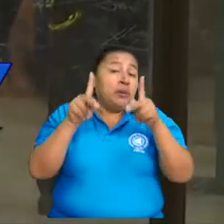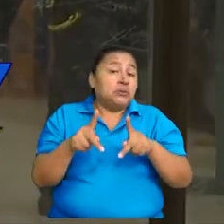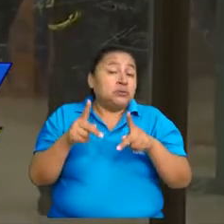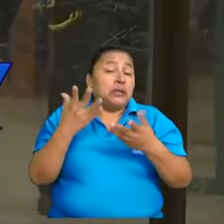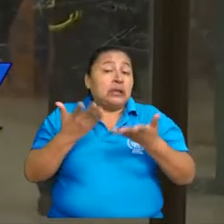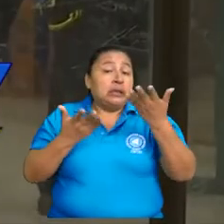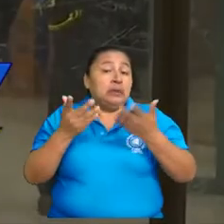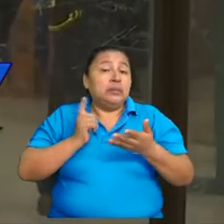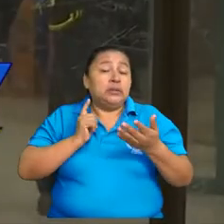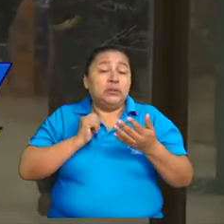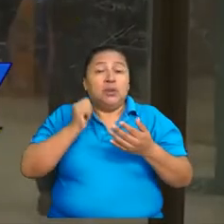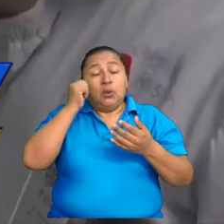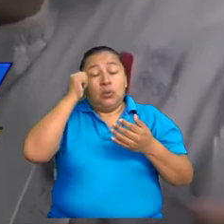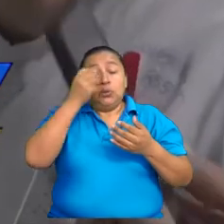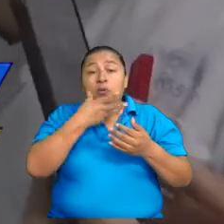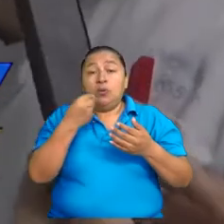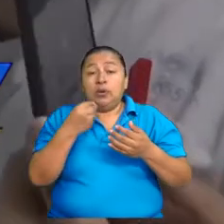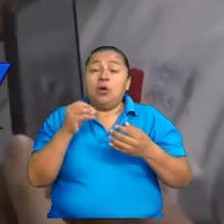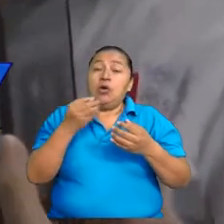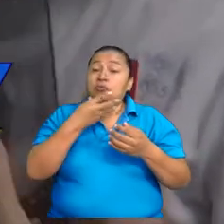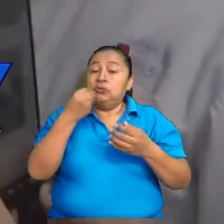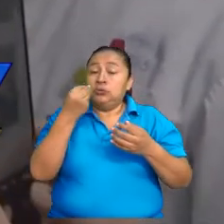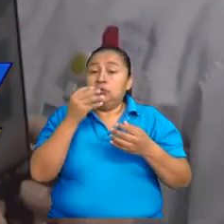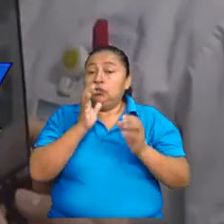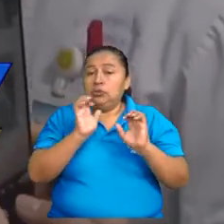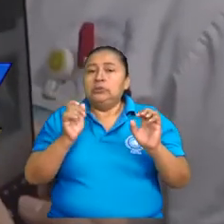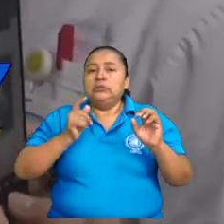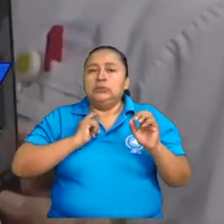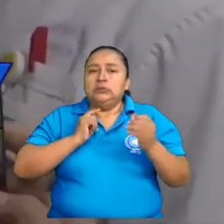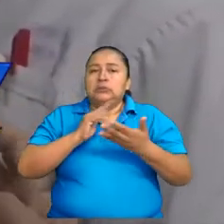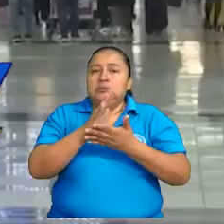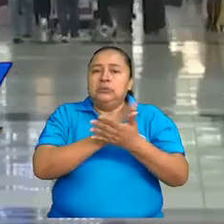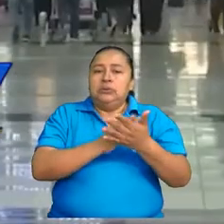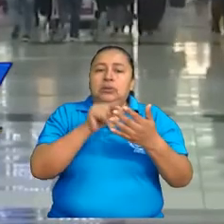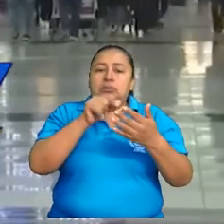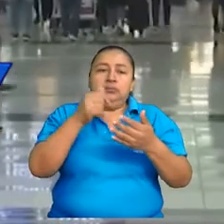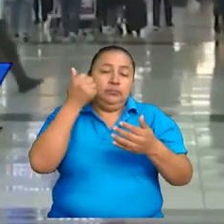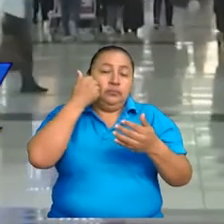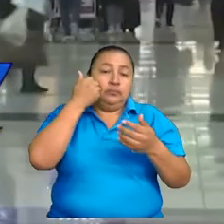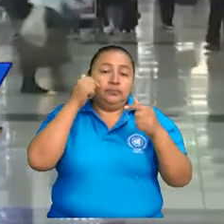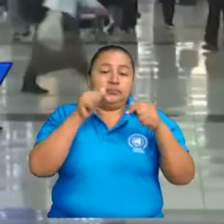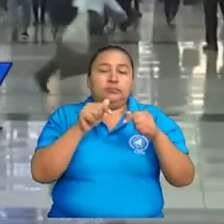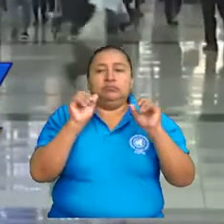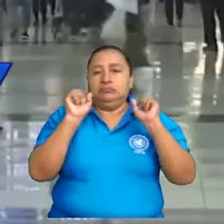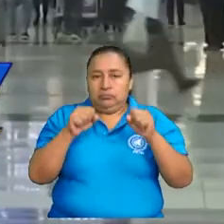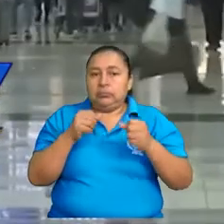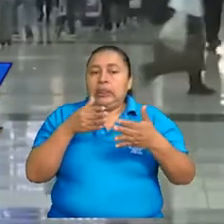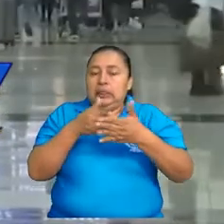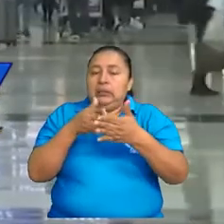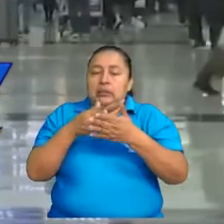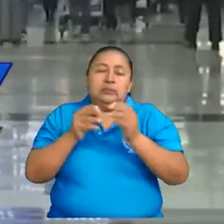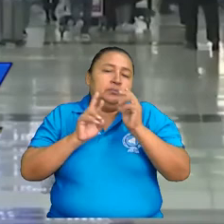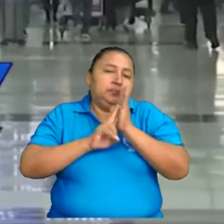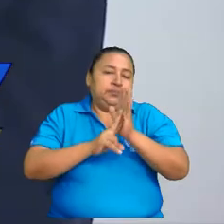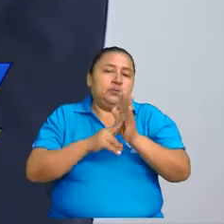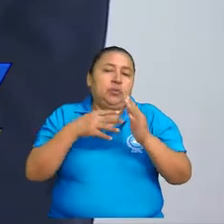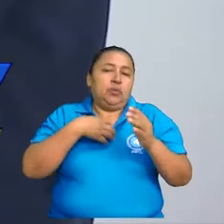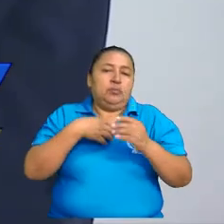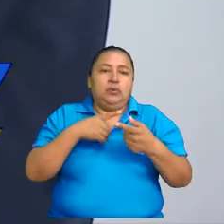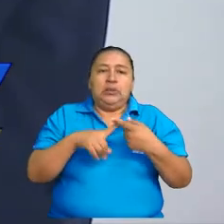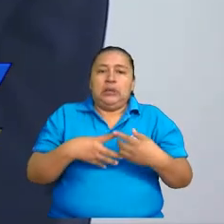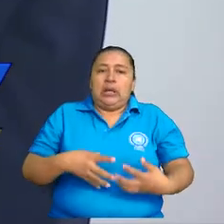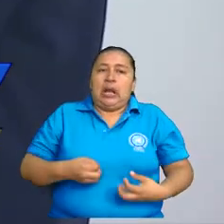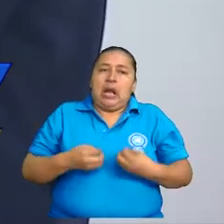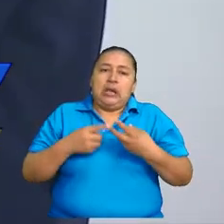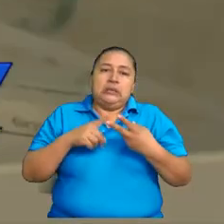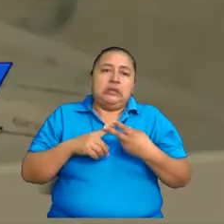ser adultos jóvenes, adolescentes o niños, que presenten una enfermedad que pueda afectar su respuesta inmunológica, cáncer,